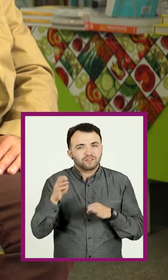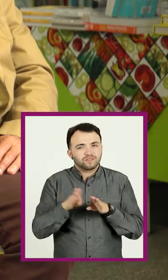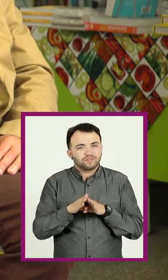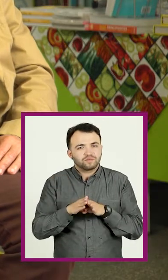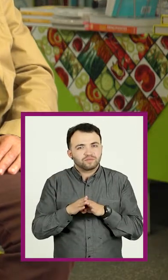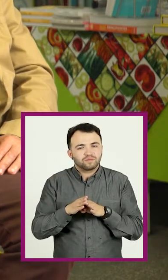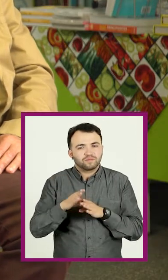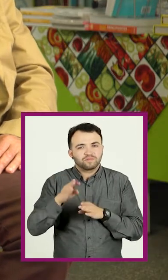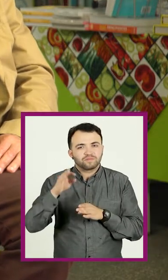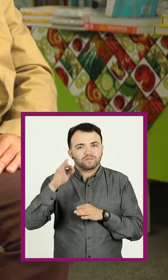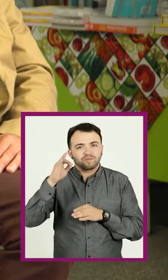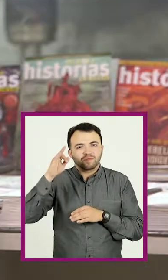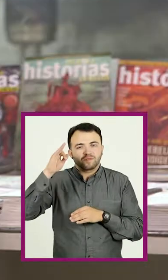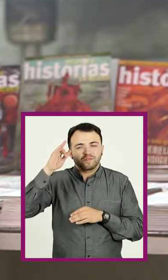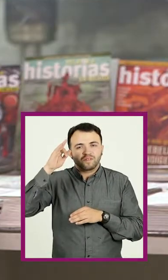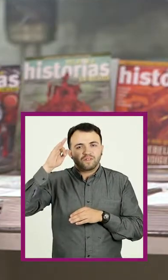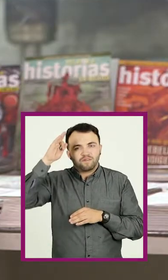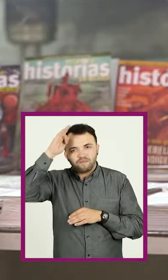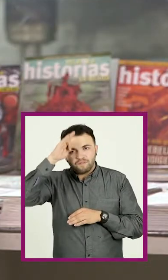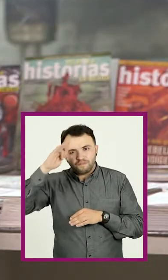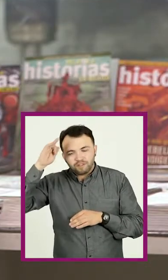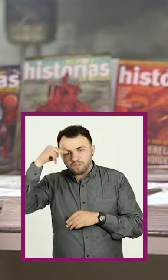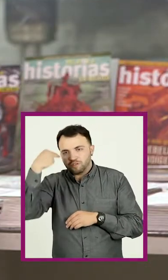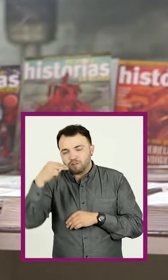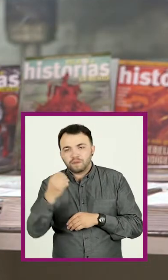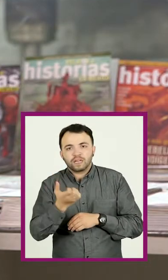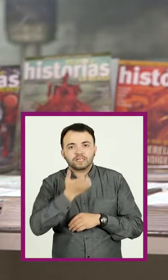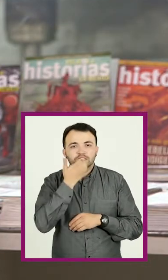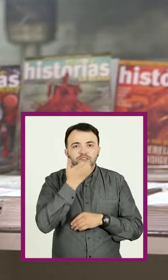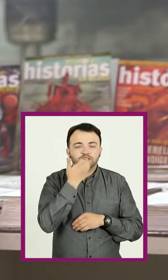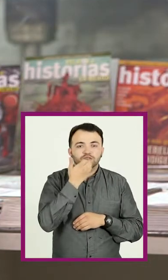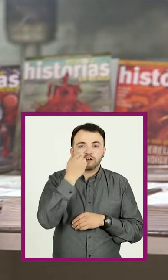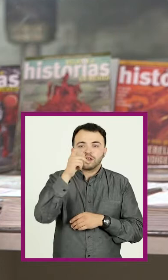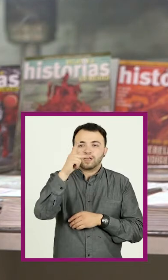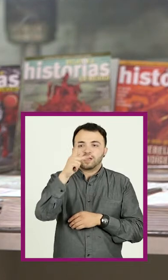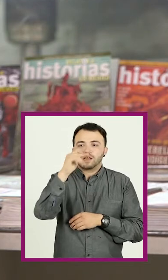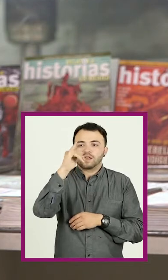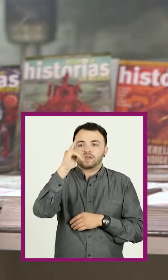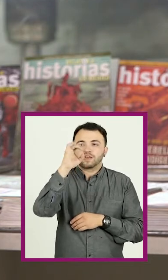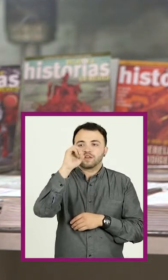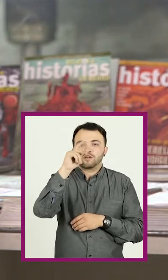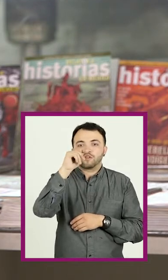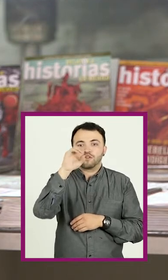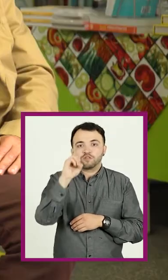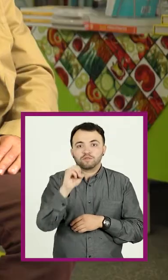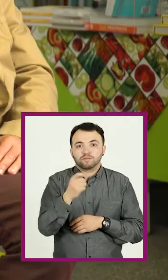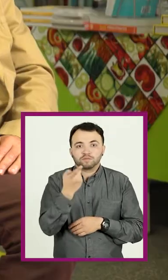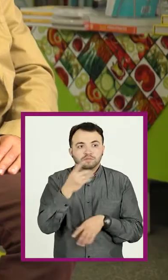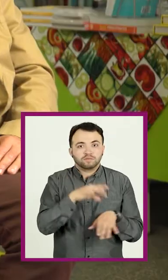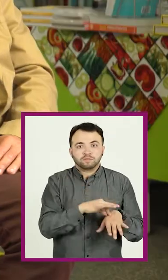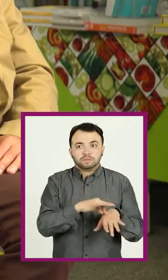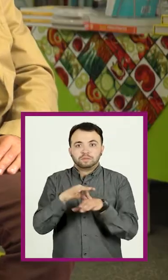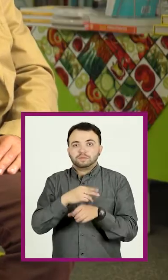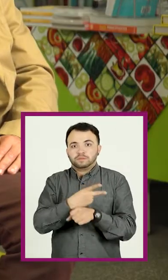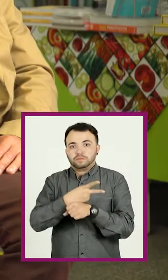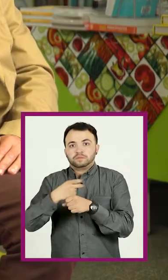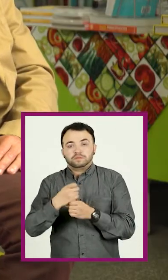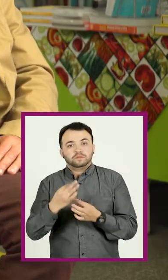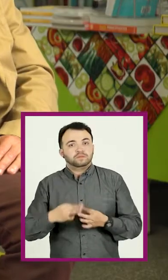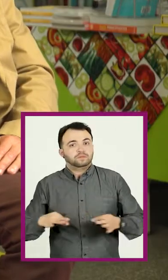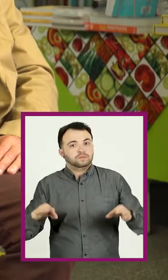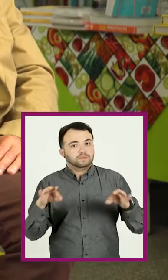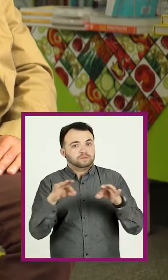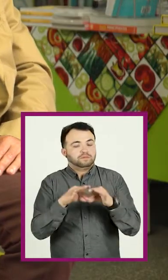en la llamada Escuela de Kioto, lo que le ha valido el hecho de que haya sido profesora invitada en esa institución, así como también ha sido